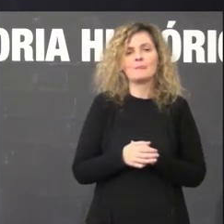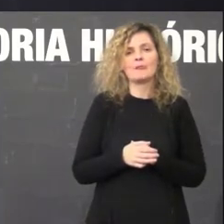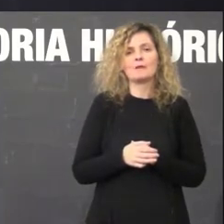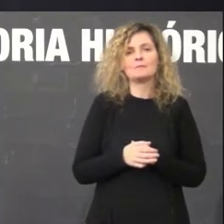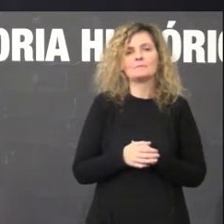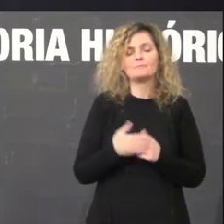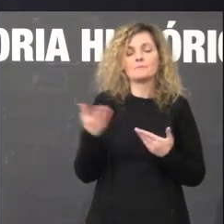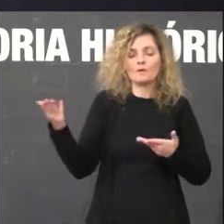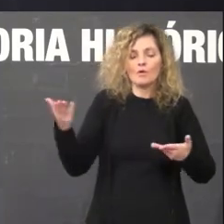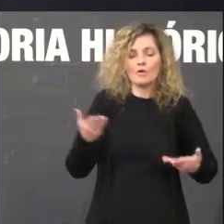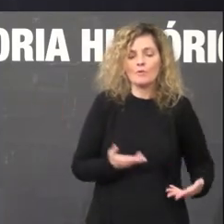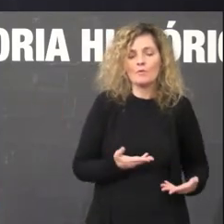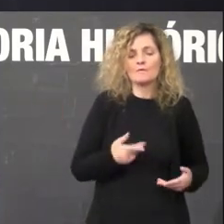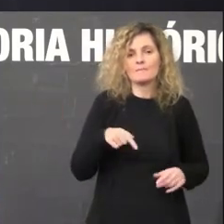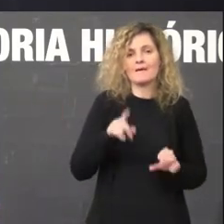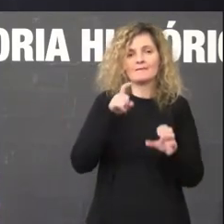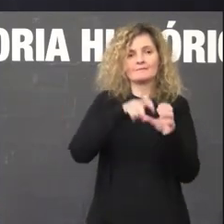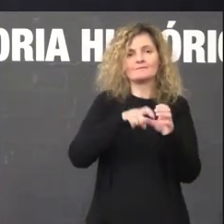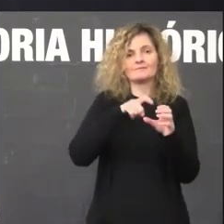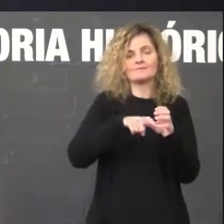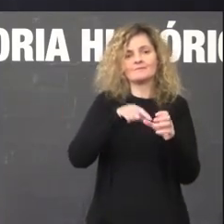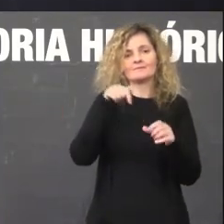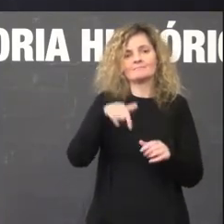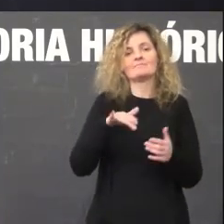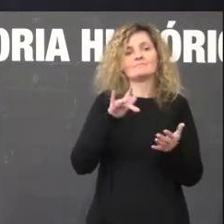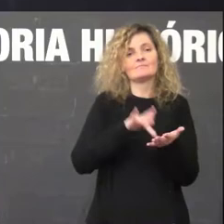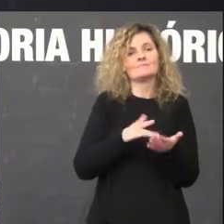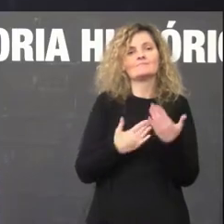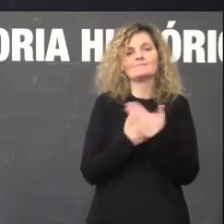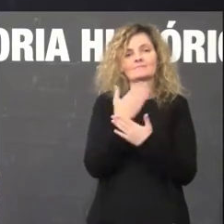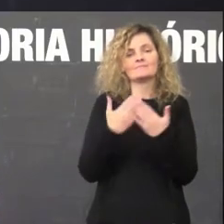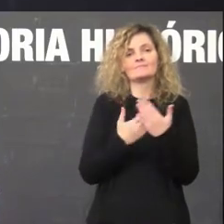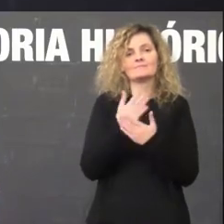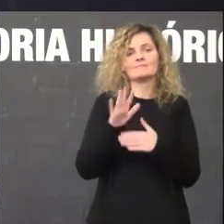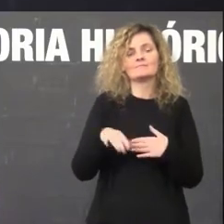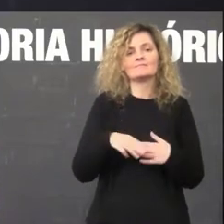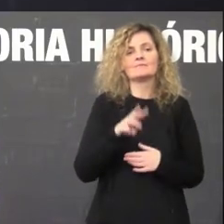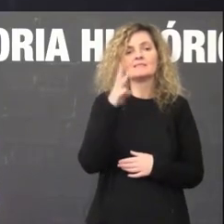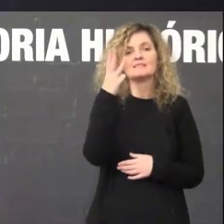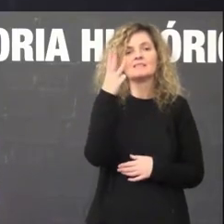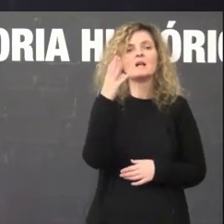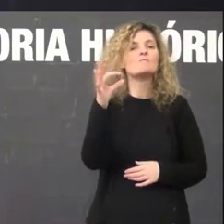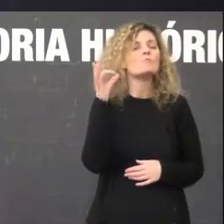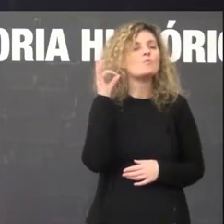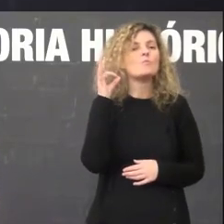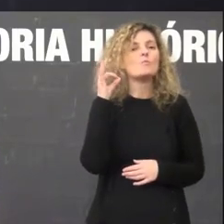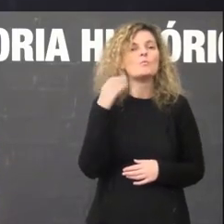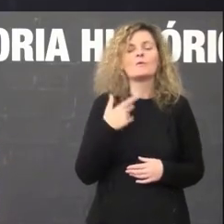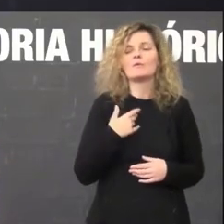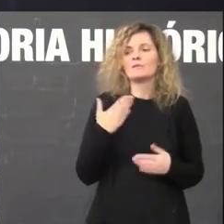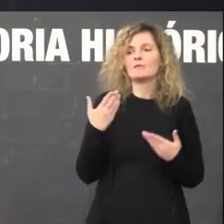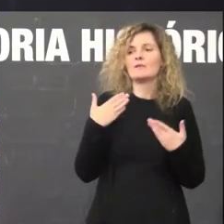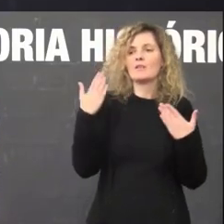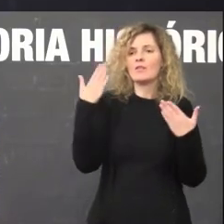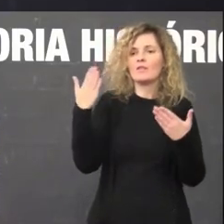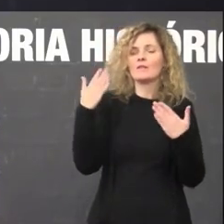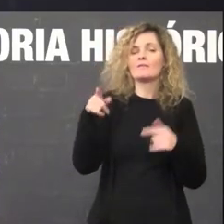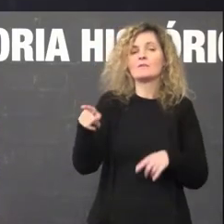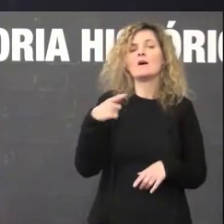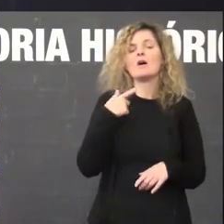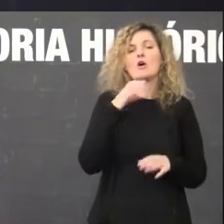o convite para participar nestas xornadas as tres mulleres a quen debemos a